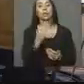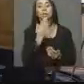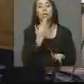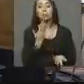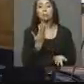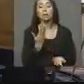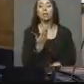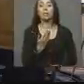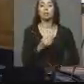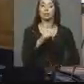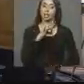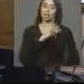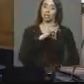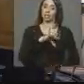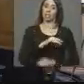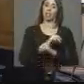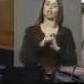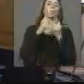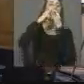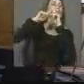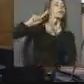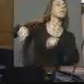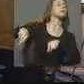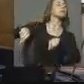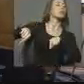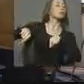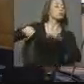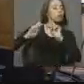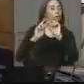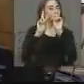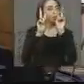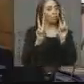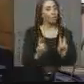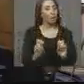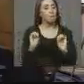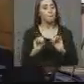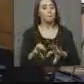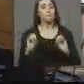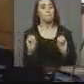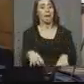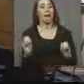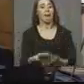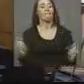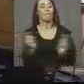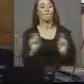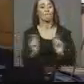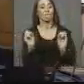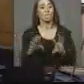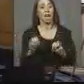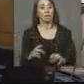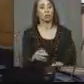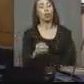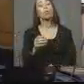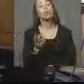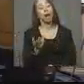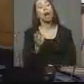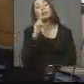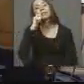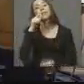país de que el tema de la basura es un tema que se ha convertido sin lugar a dudas en un dolor de